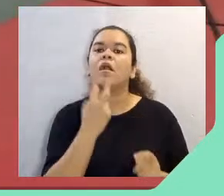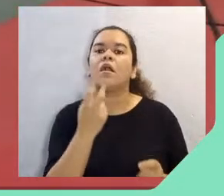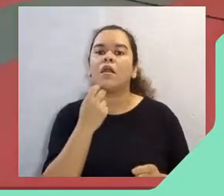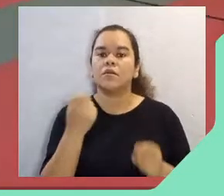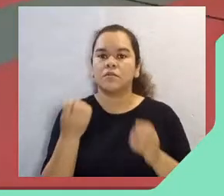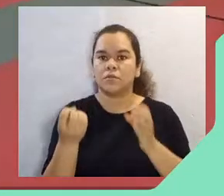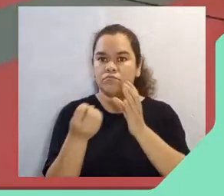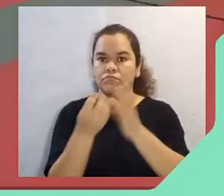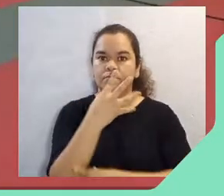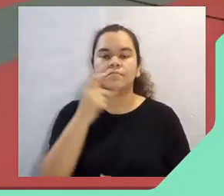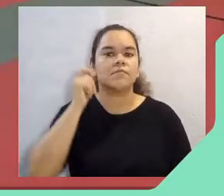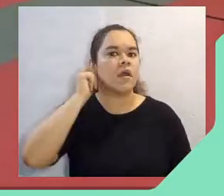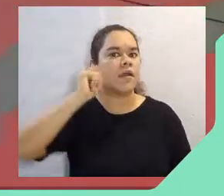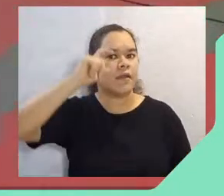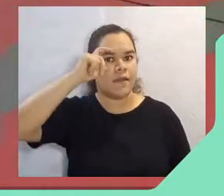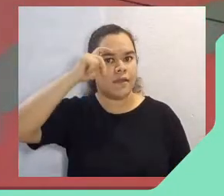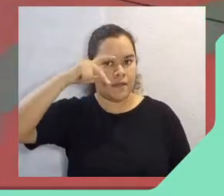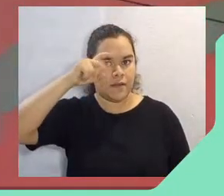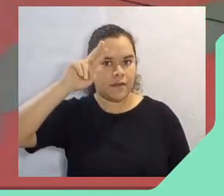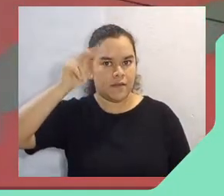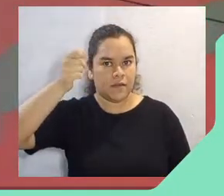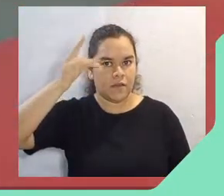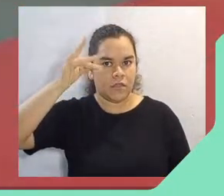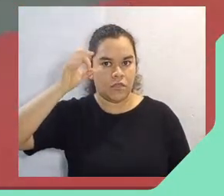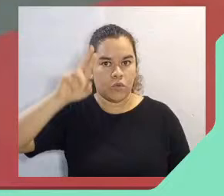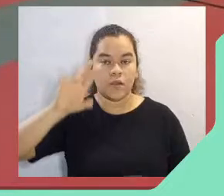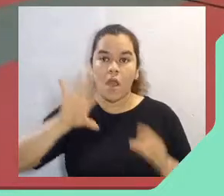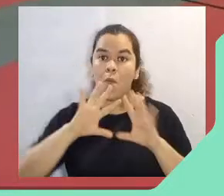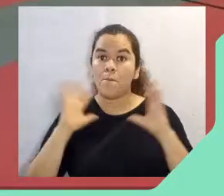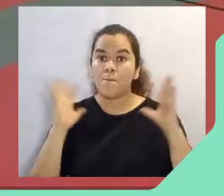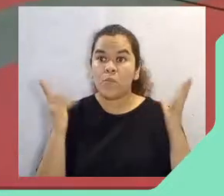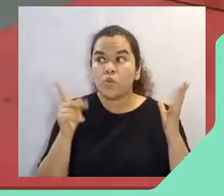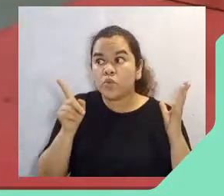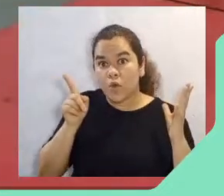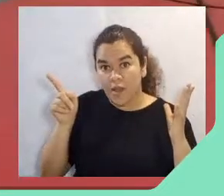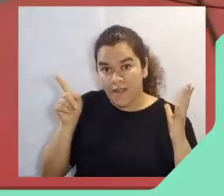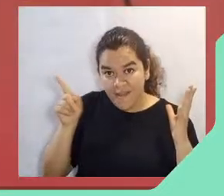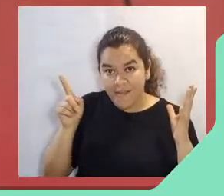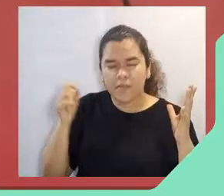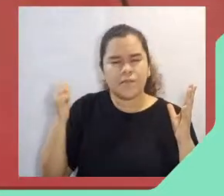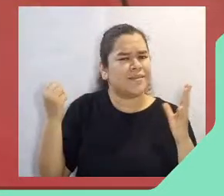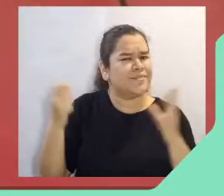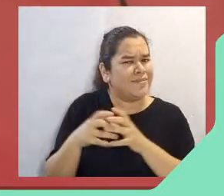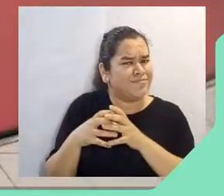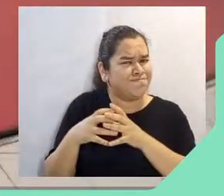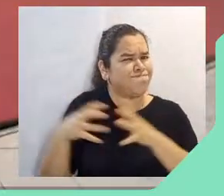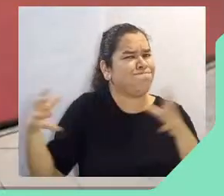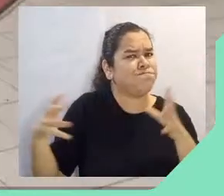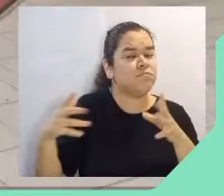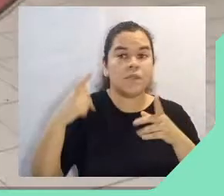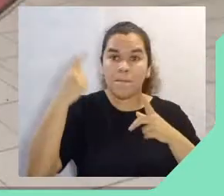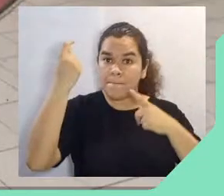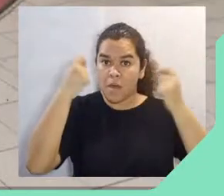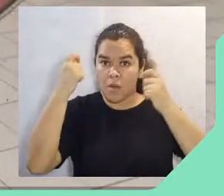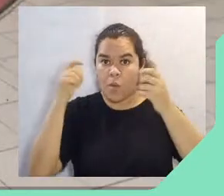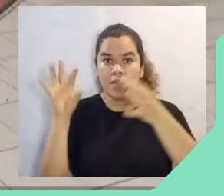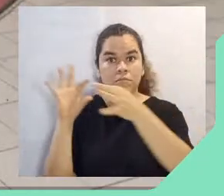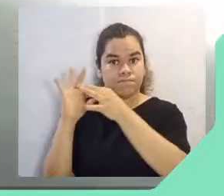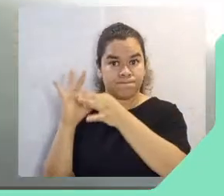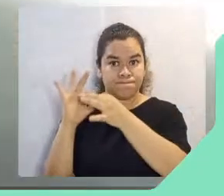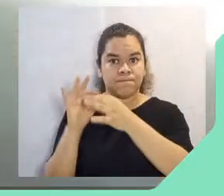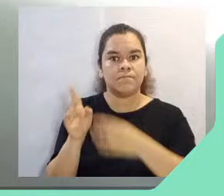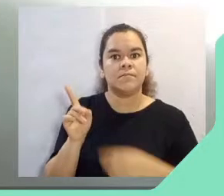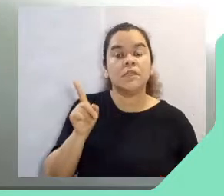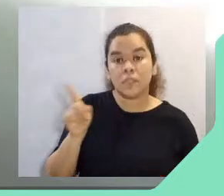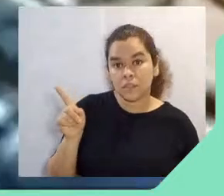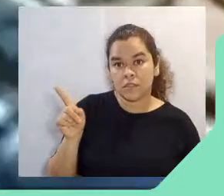de las centrales hidroeléctricas más grandes del mundo, compartida con la República de Paraguay, y es uno de los lugares en los